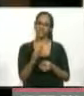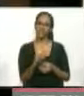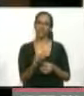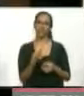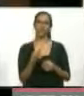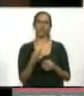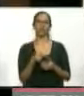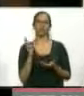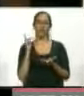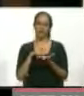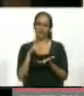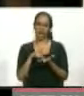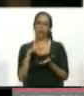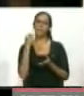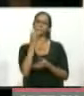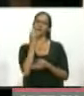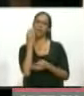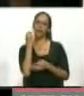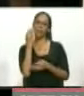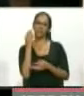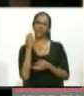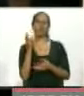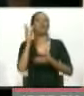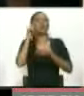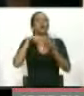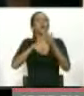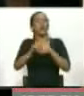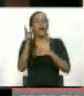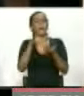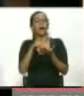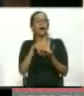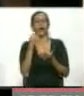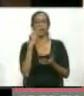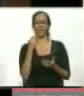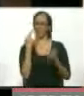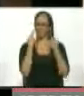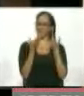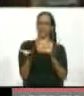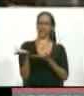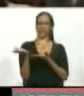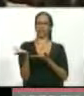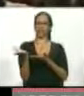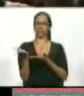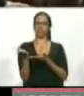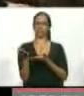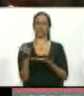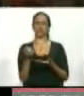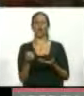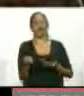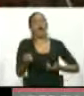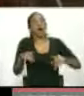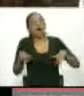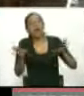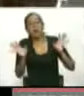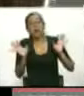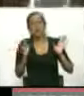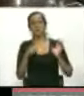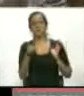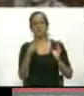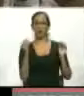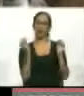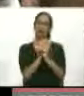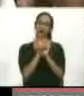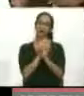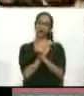están pidiendo parlamentarias a participar en la parlamentaria y mira esto patricia que a lo mejor yo lo tuyo no coincide